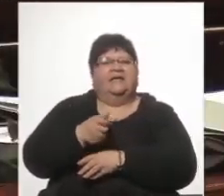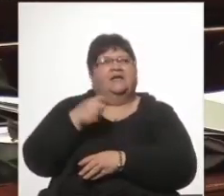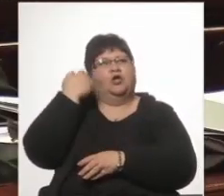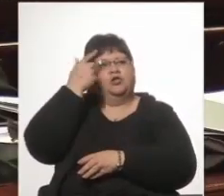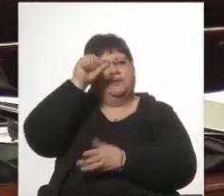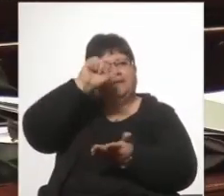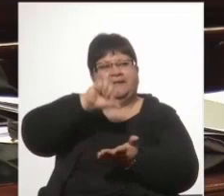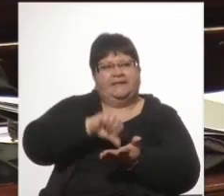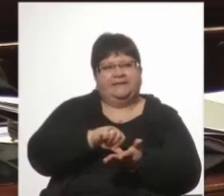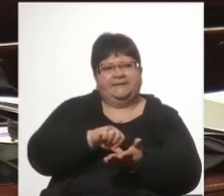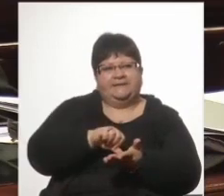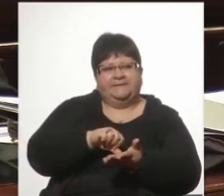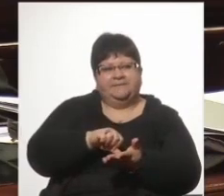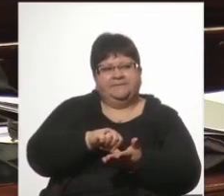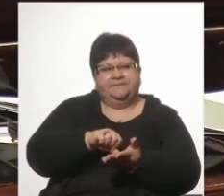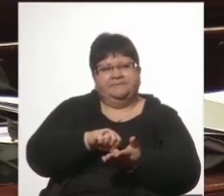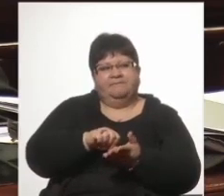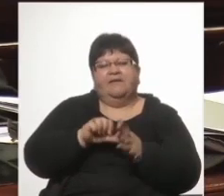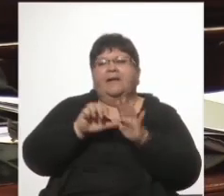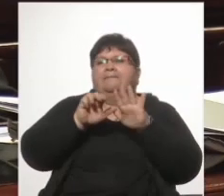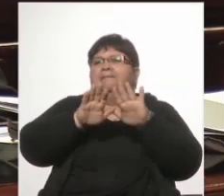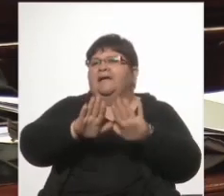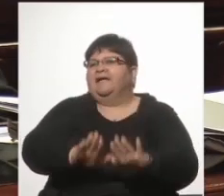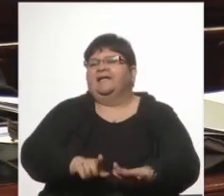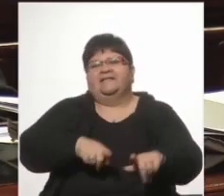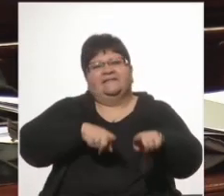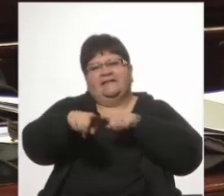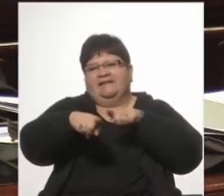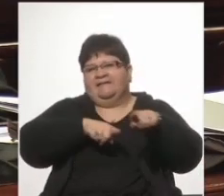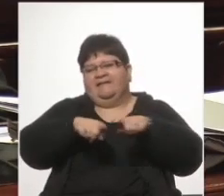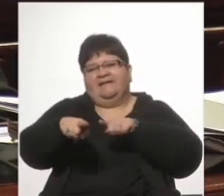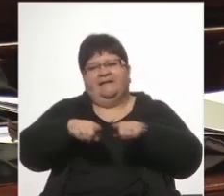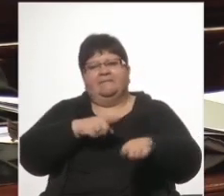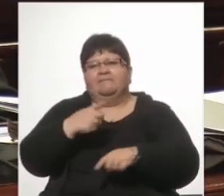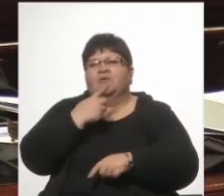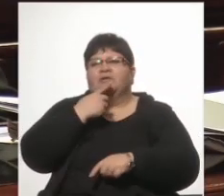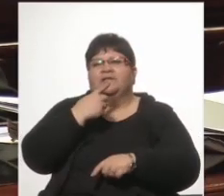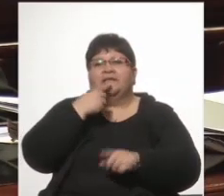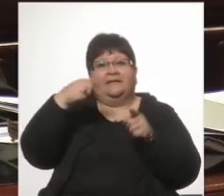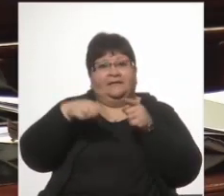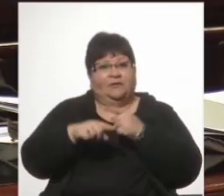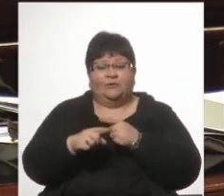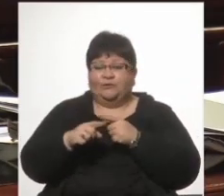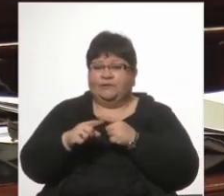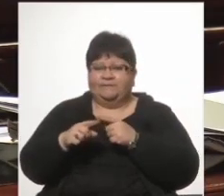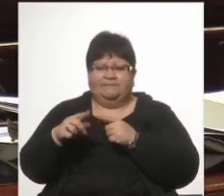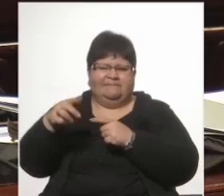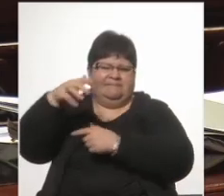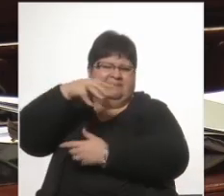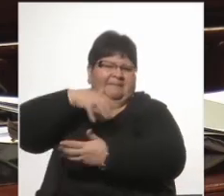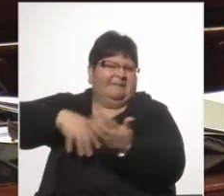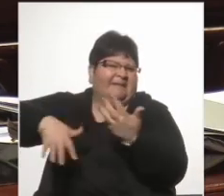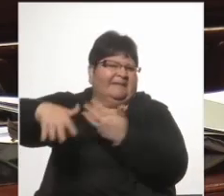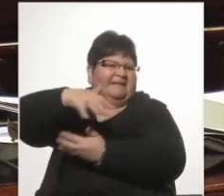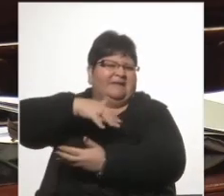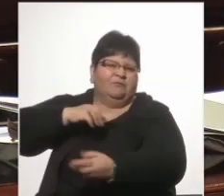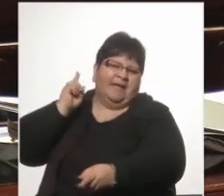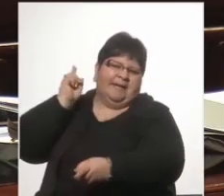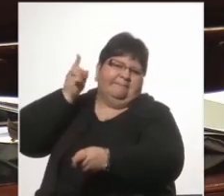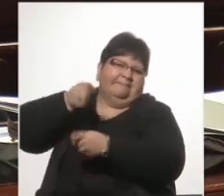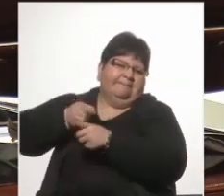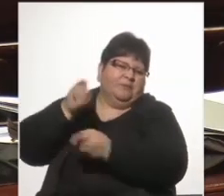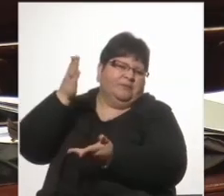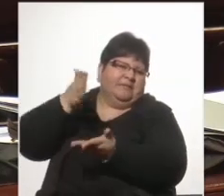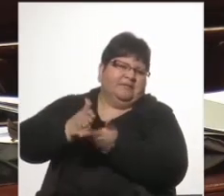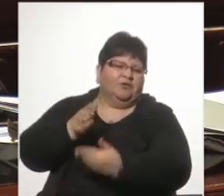necesario para algunos frenar esa carrera política y para ello nada mejor que pretender enmarañar a Manini Ríos en una imputación penal que por